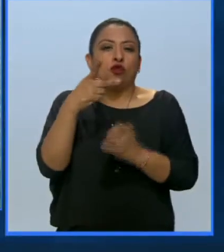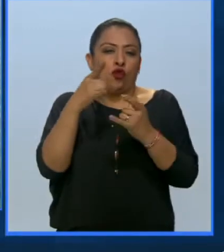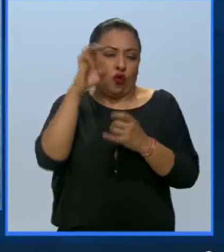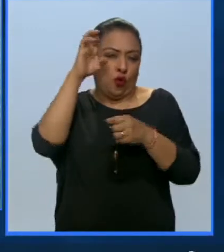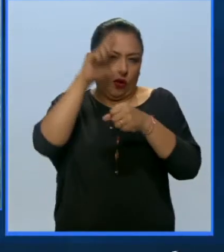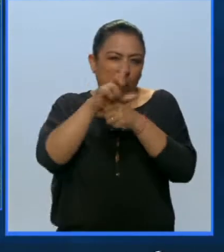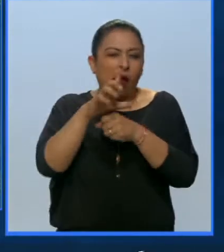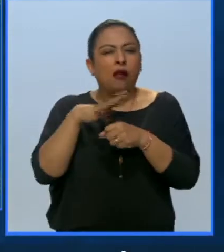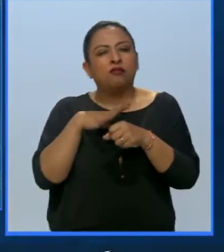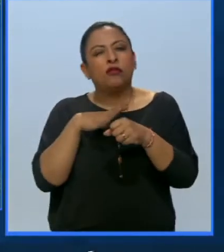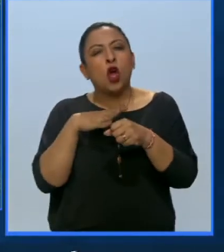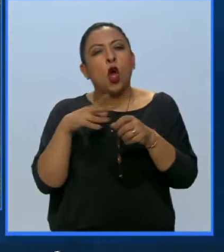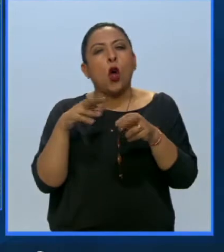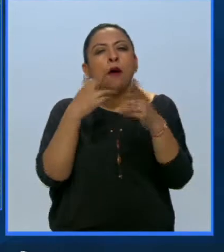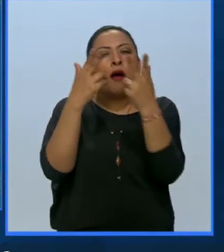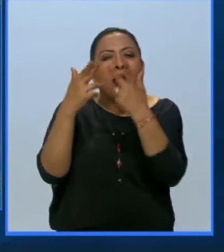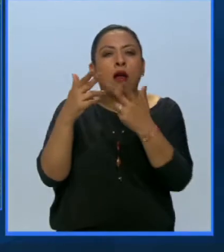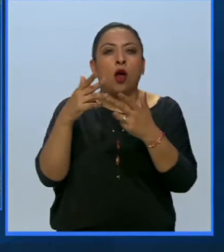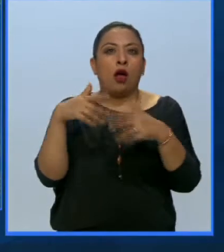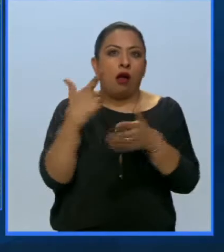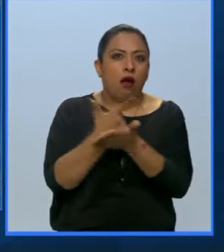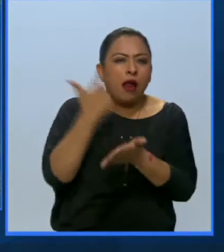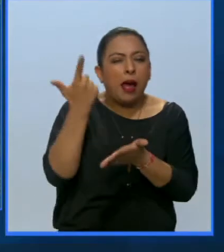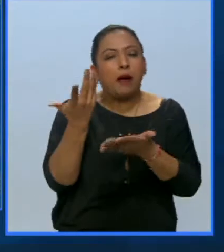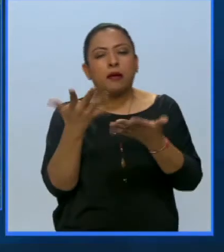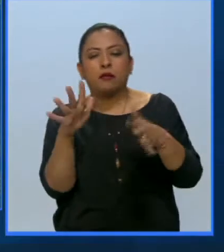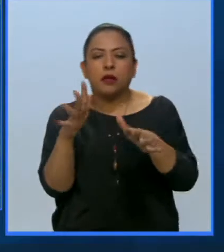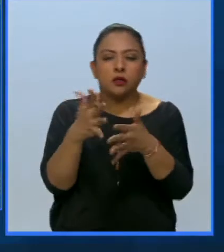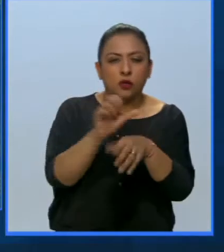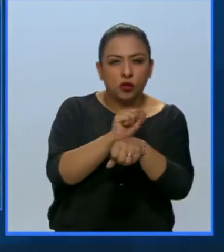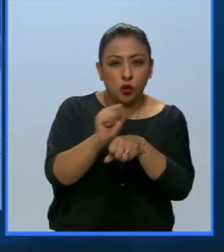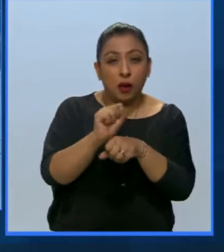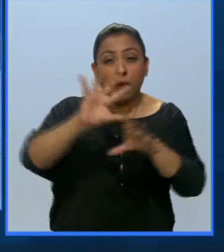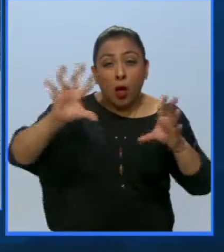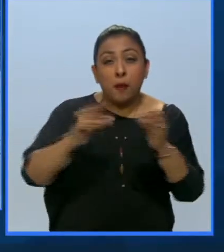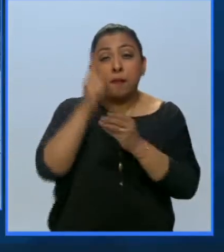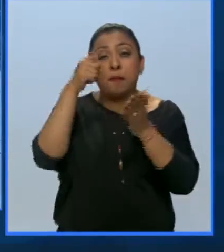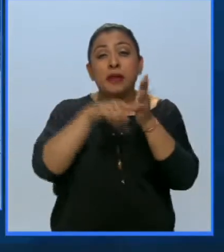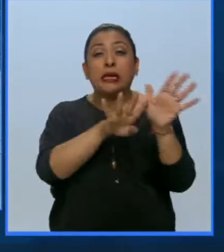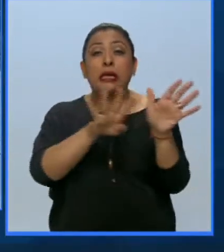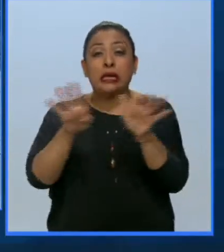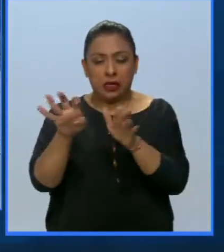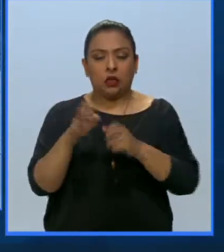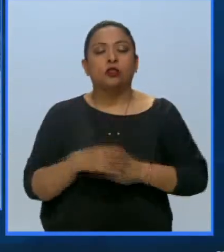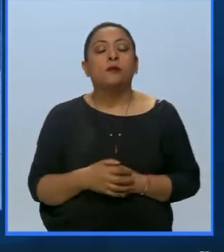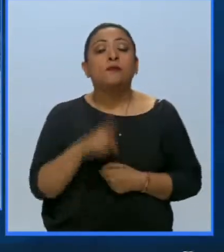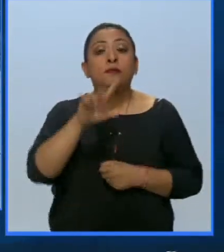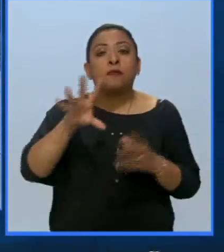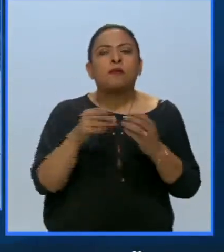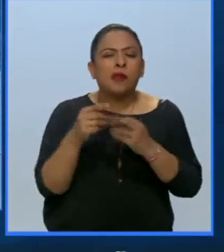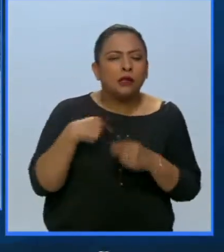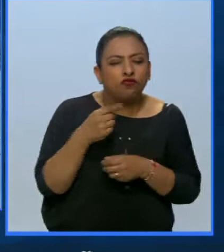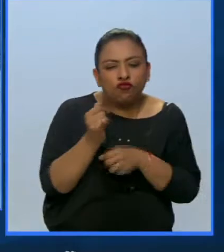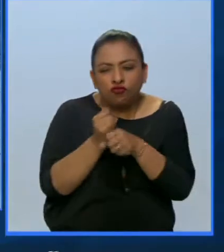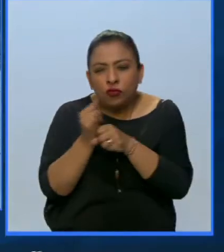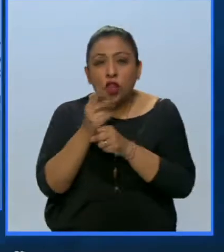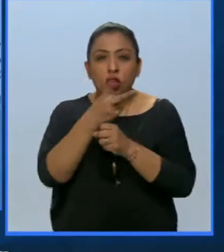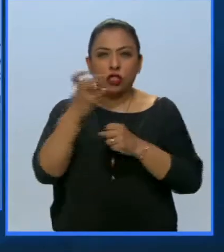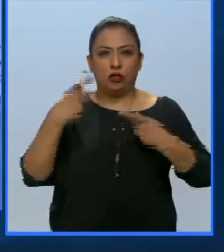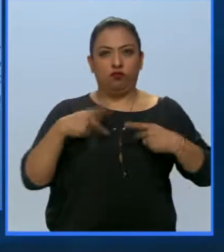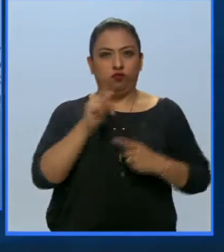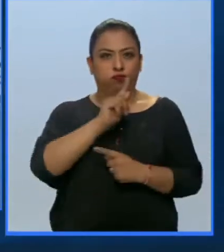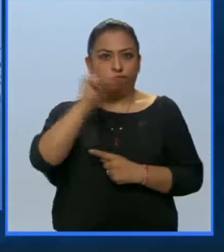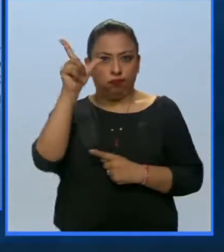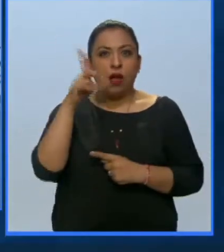van de moderadas a severas. En total, 1.500 inmuebles dañados. Este censo se hizo con 200 especialistas a